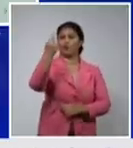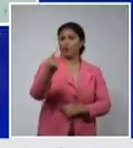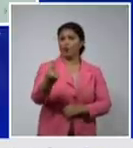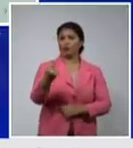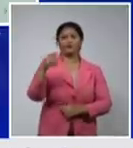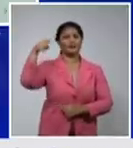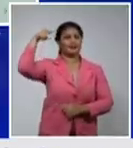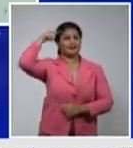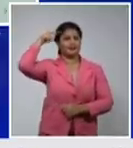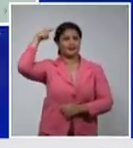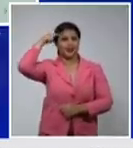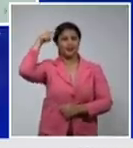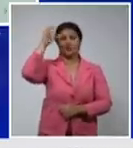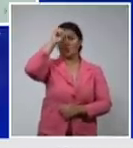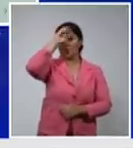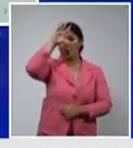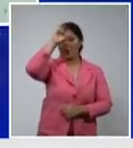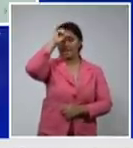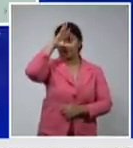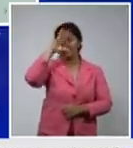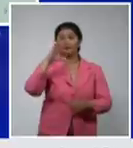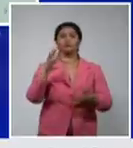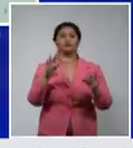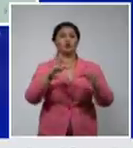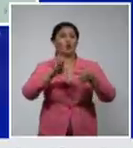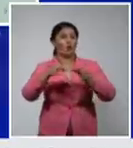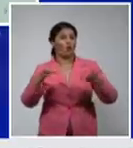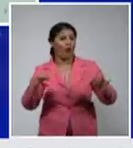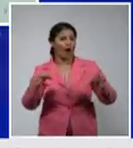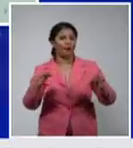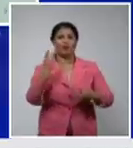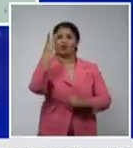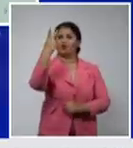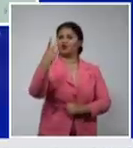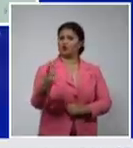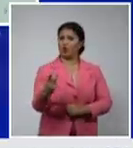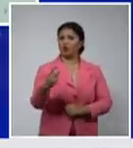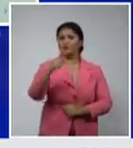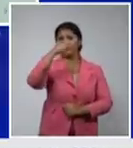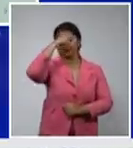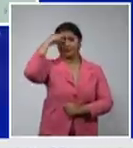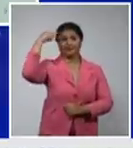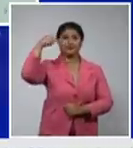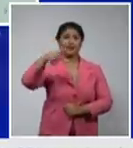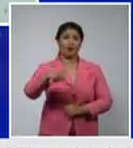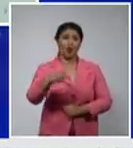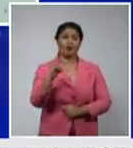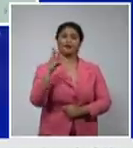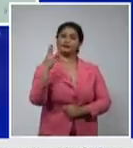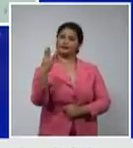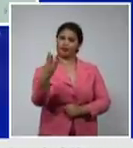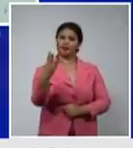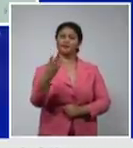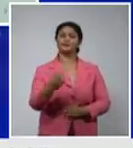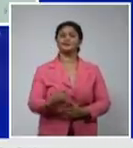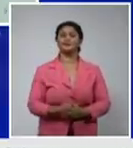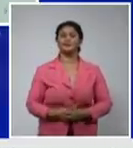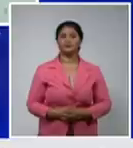Guanes con 2 cada uno, y San Juan y Martínez confirma 3 casos en el día de ayer